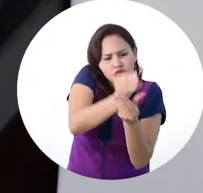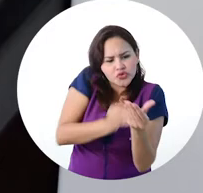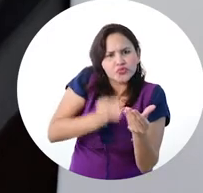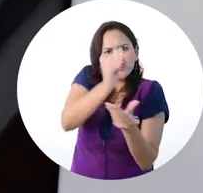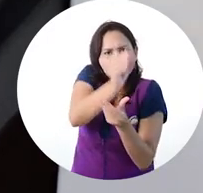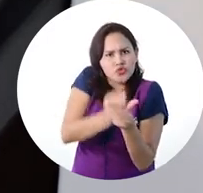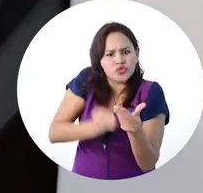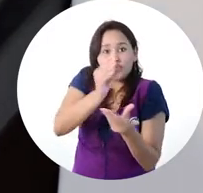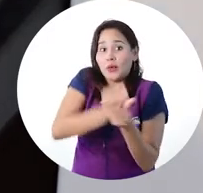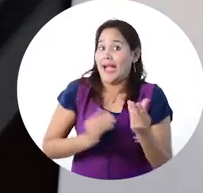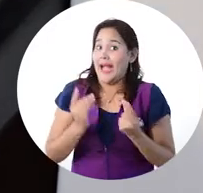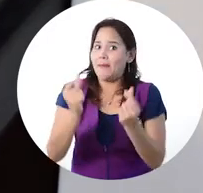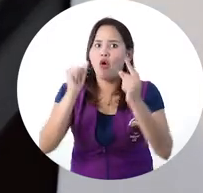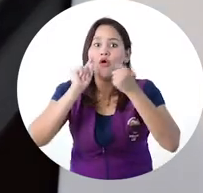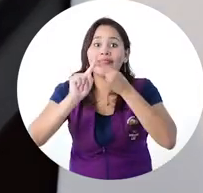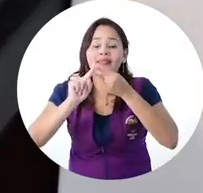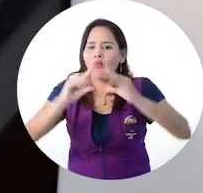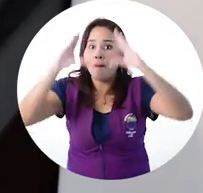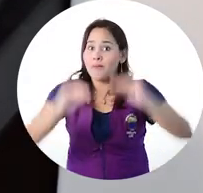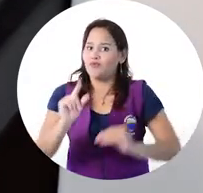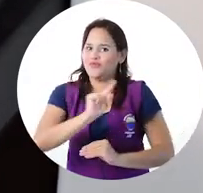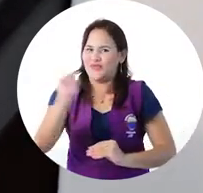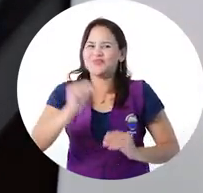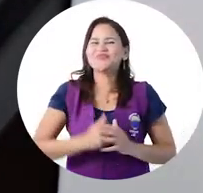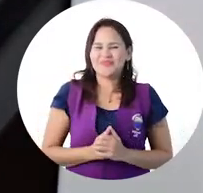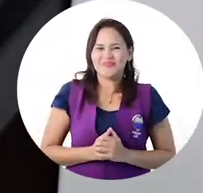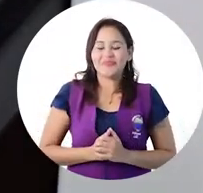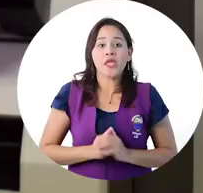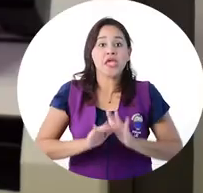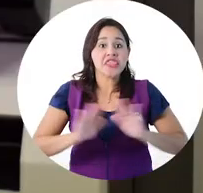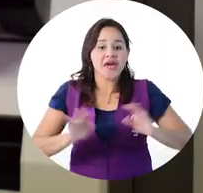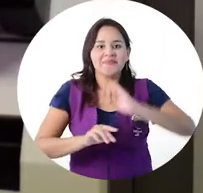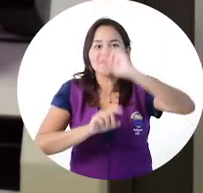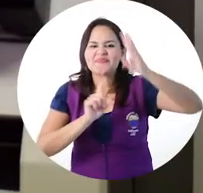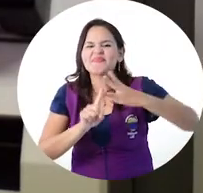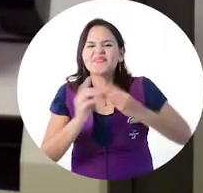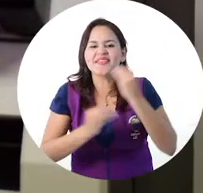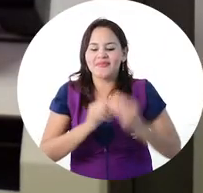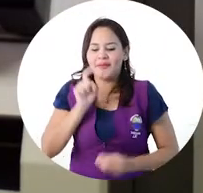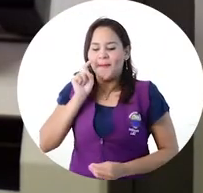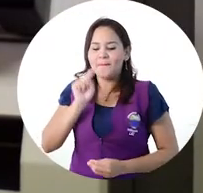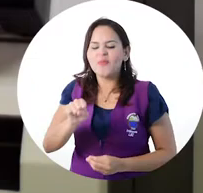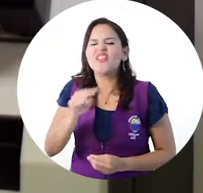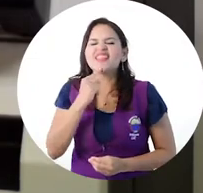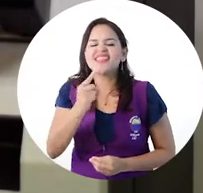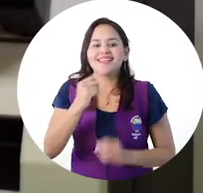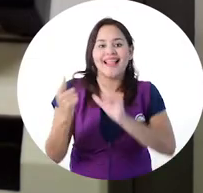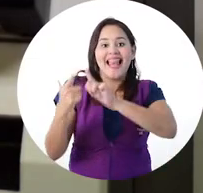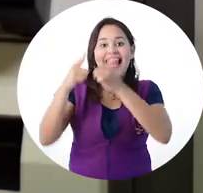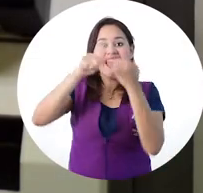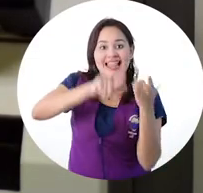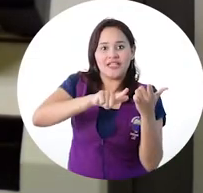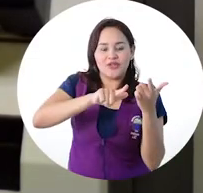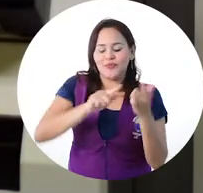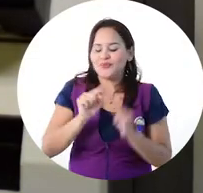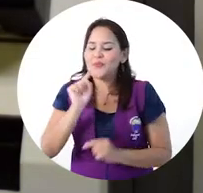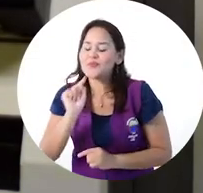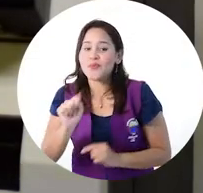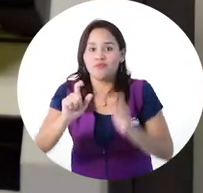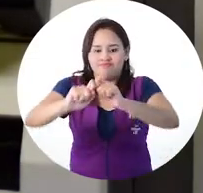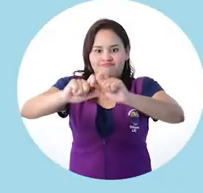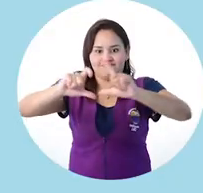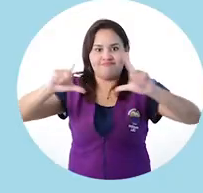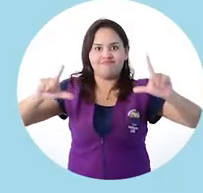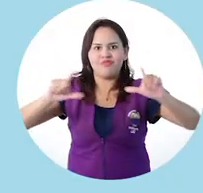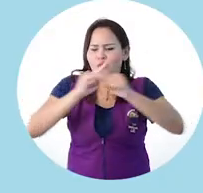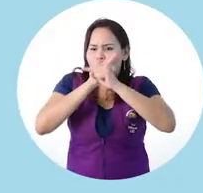repite este paso en forma ágil para evitar que se cierre tu sesión paso 3 oprime el botón listo y automáticamente